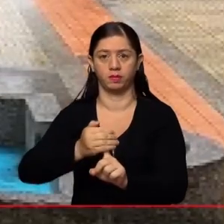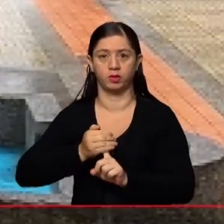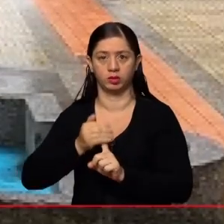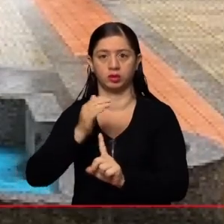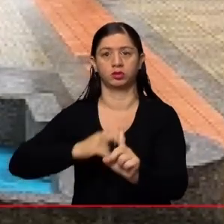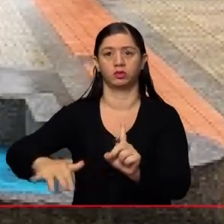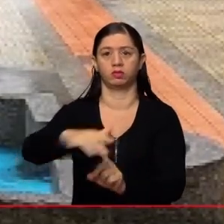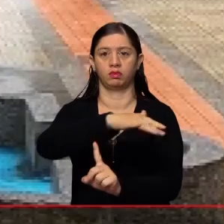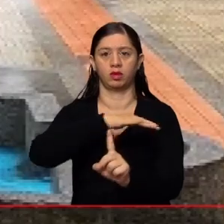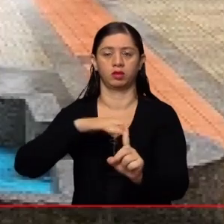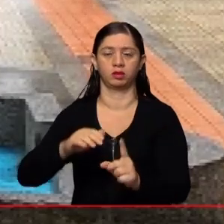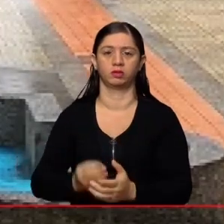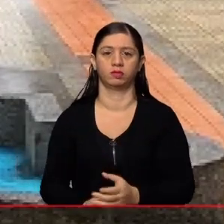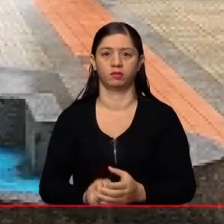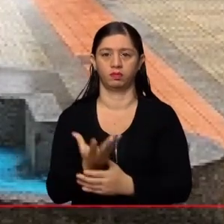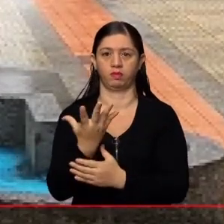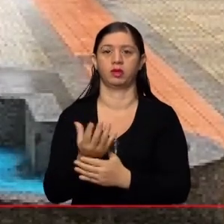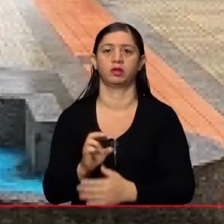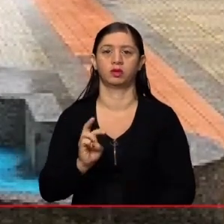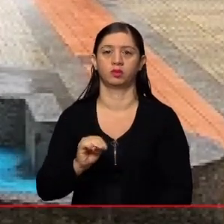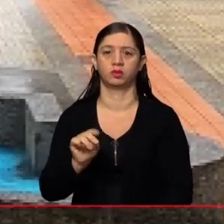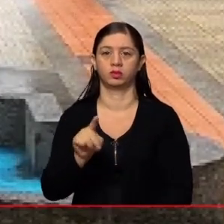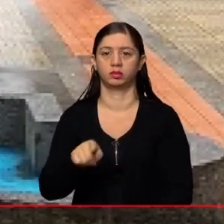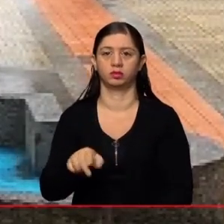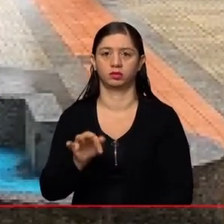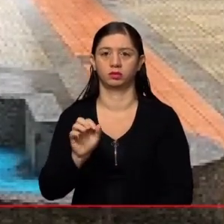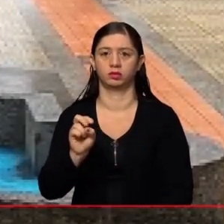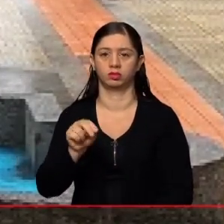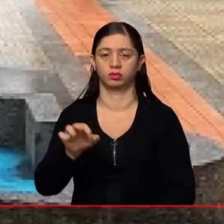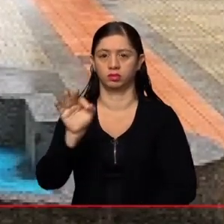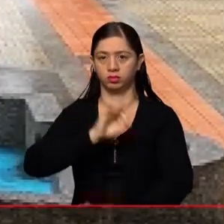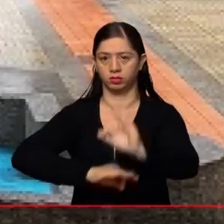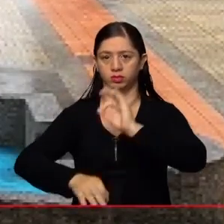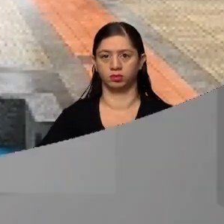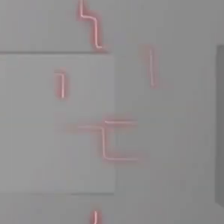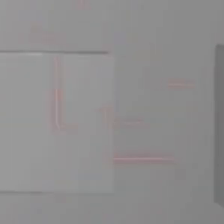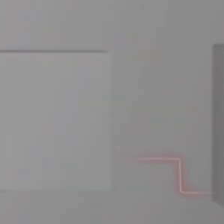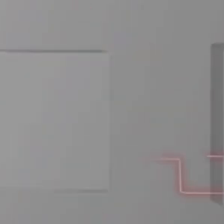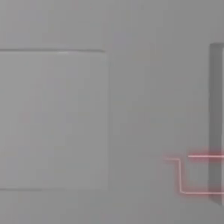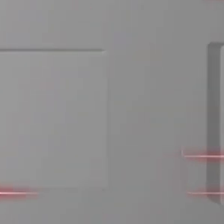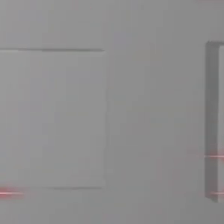ambiente. En Pasto, Winston Viracachao, Telepacífico Noticias.